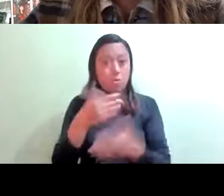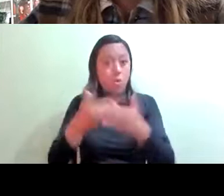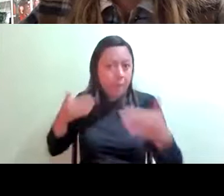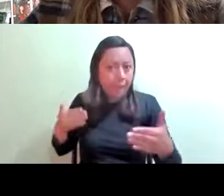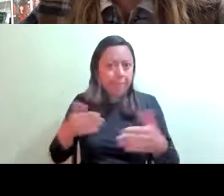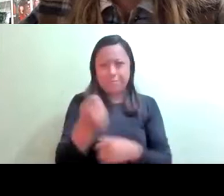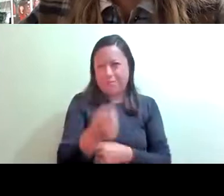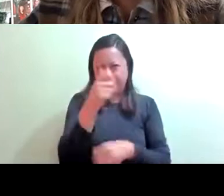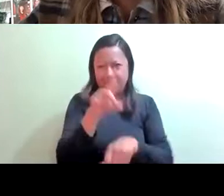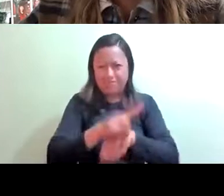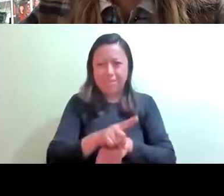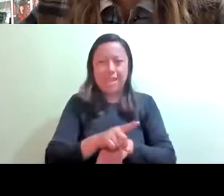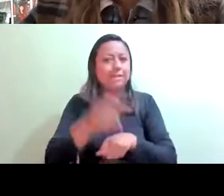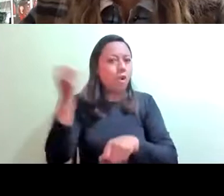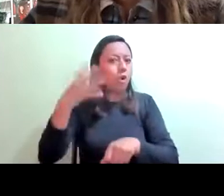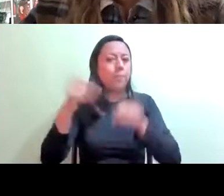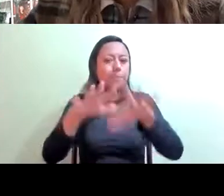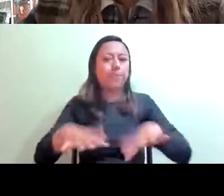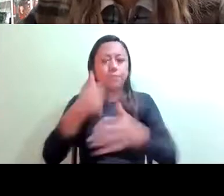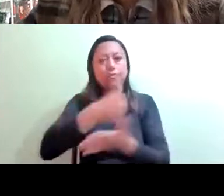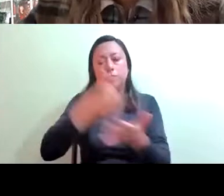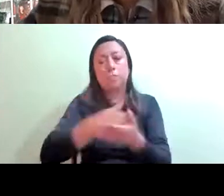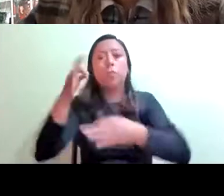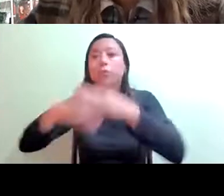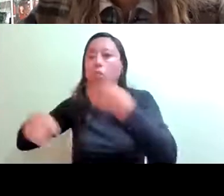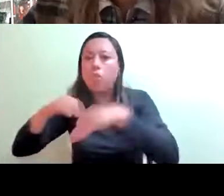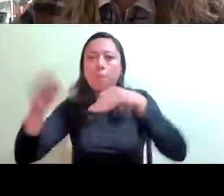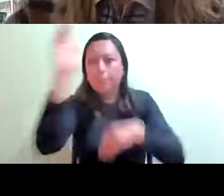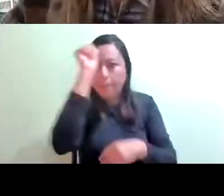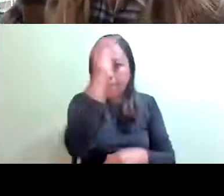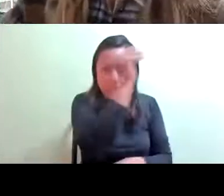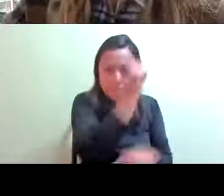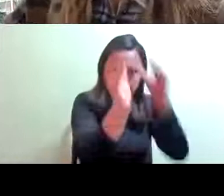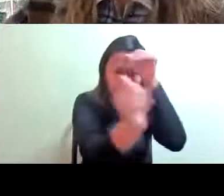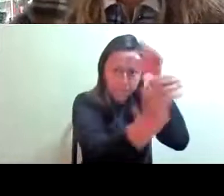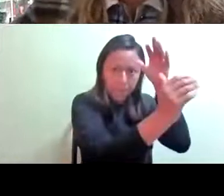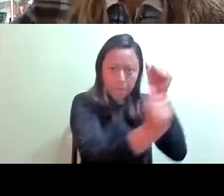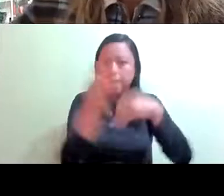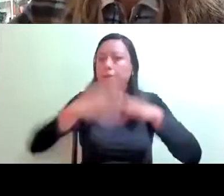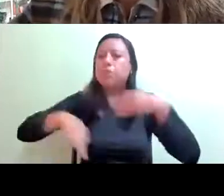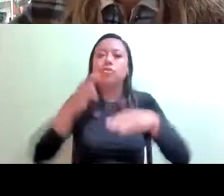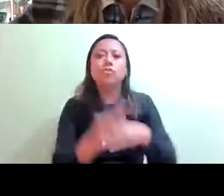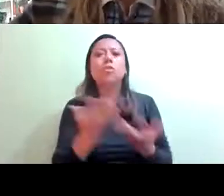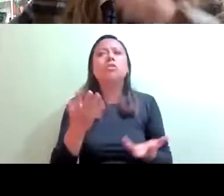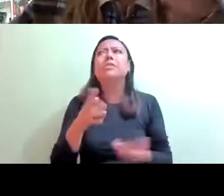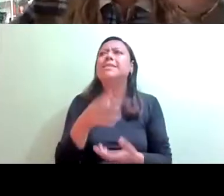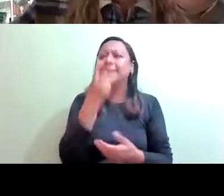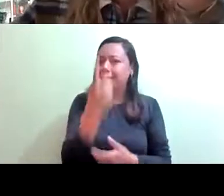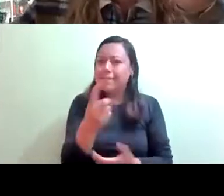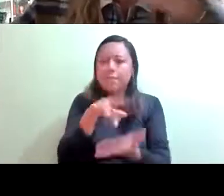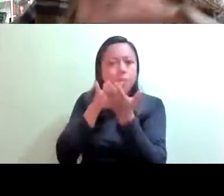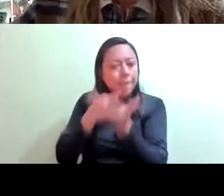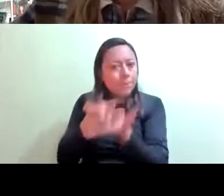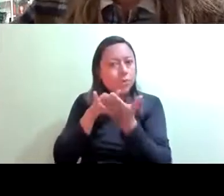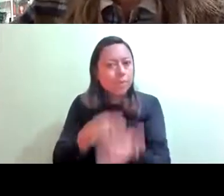días de Congreso, en donde unánimemente y de pie todos estábamos aportando un día de